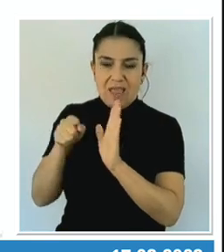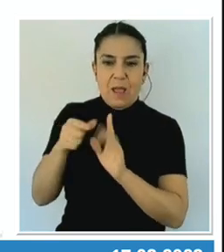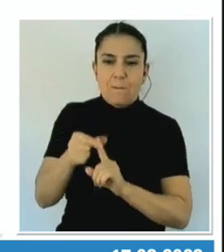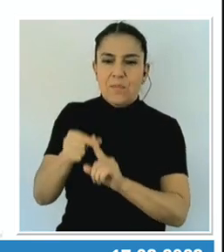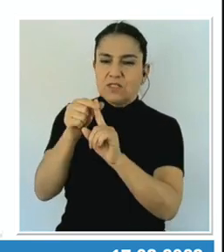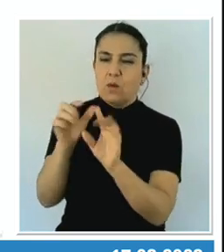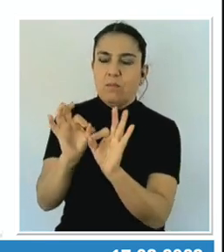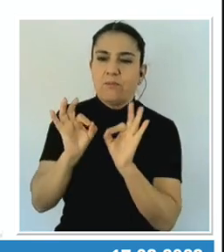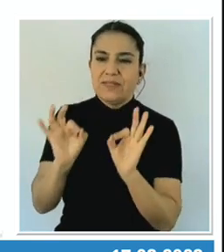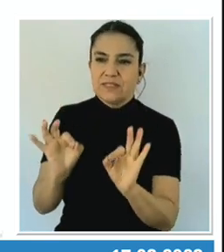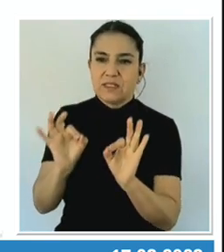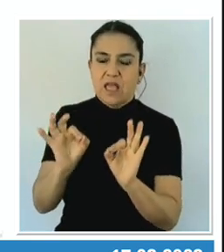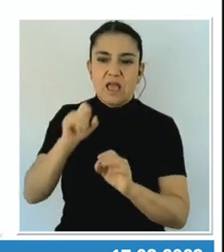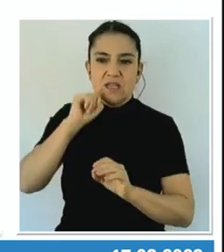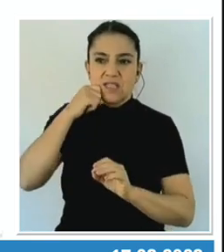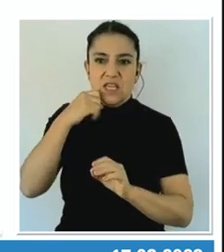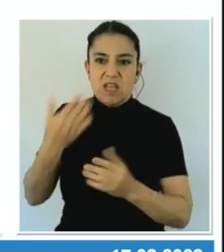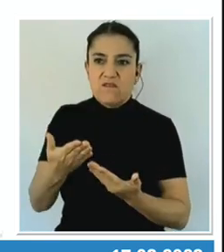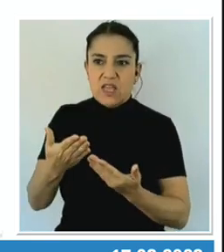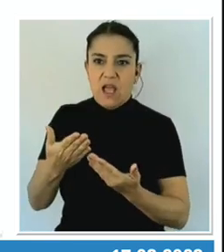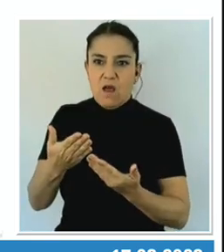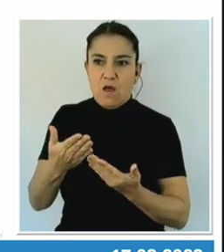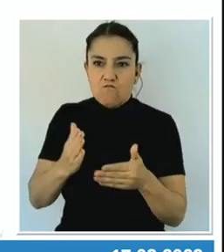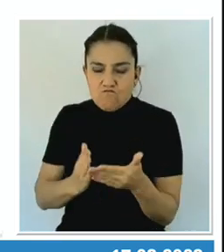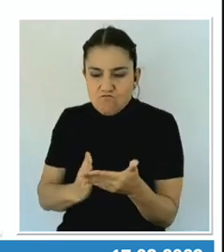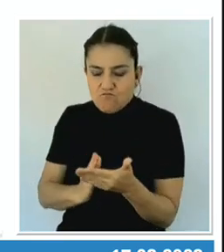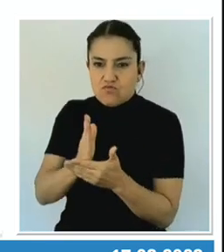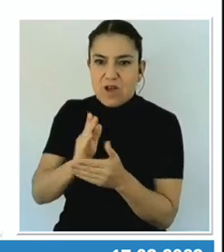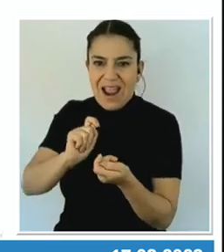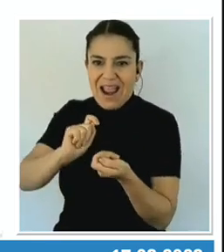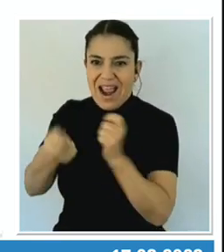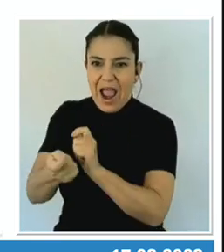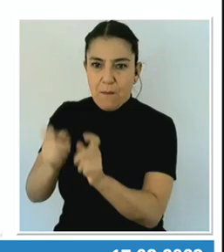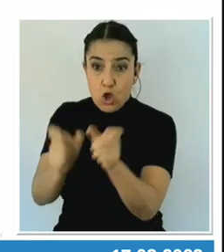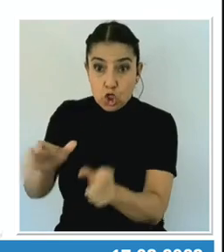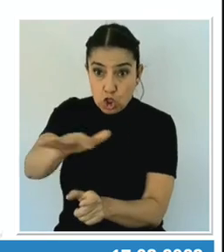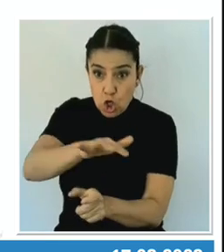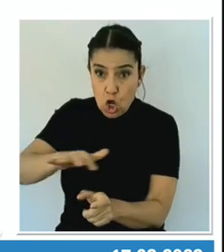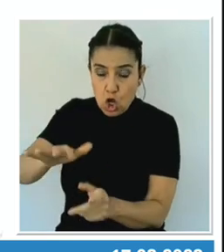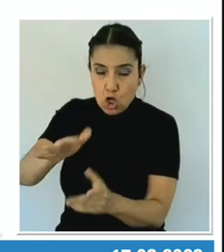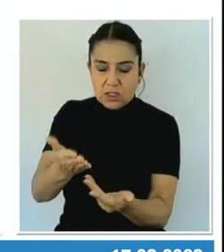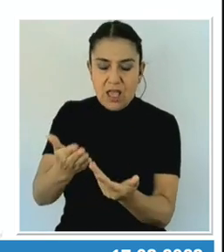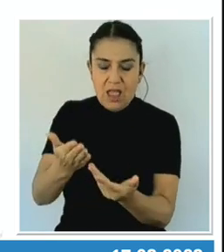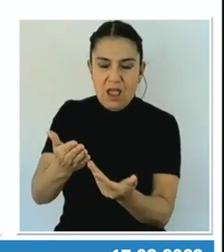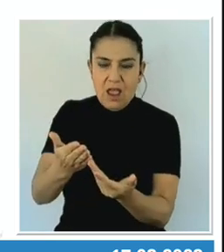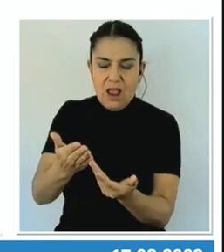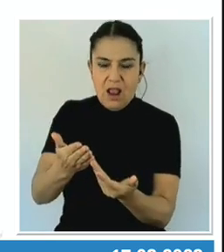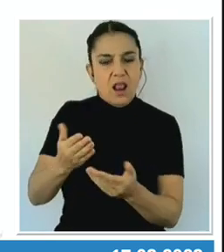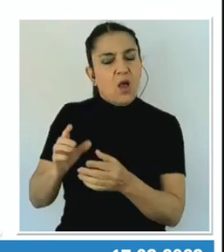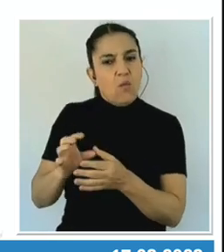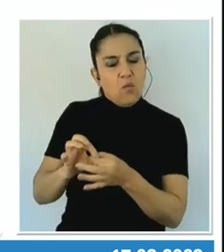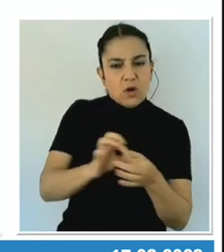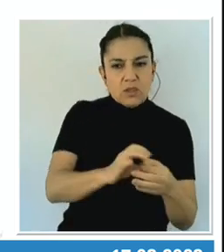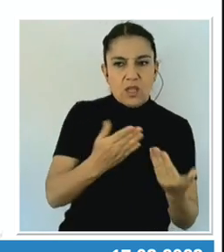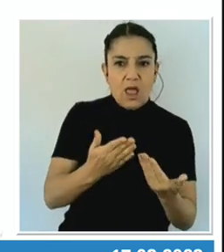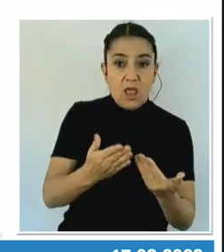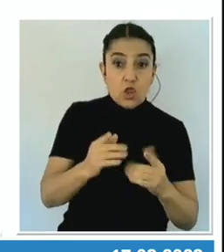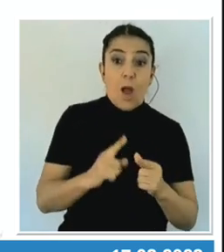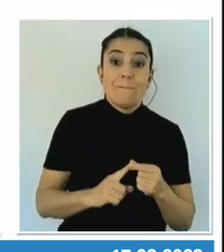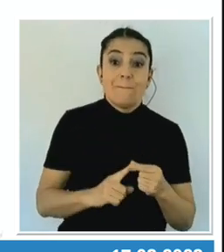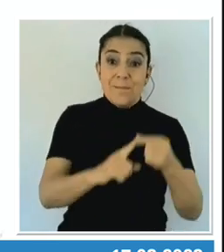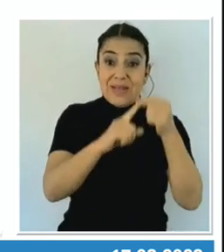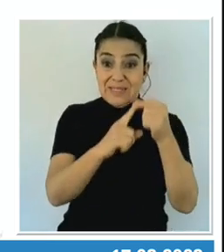fuera un motor de cambio social. Por tanto, hay principios que pueden extraerse de las tradiciones constitucionales